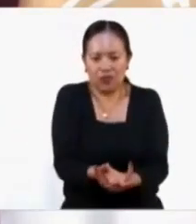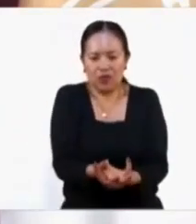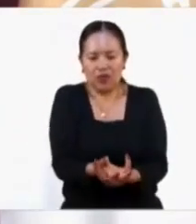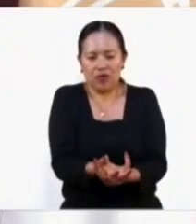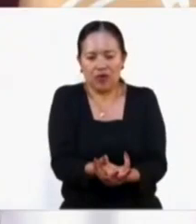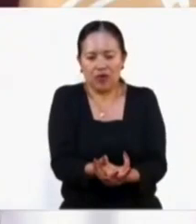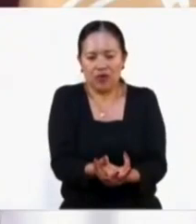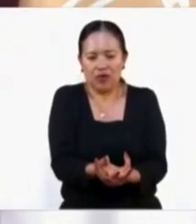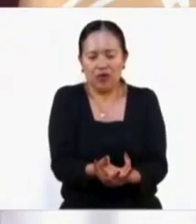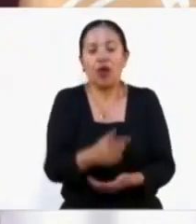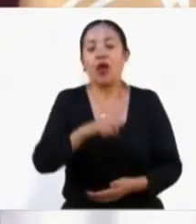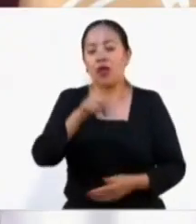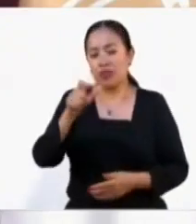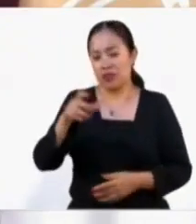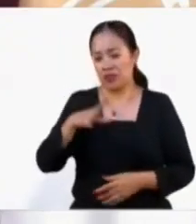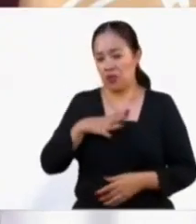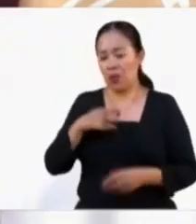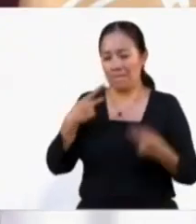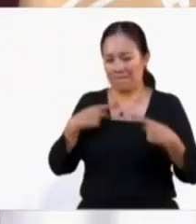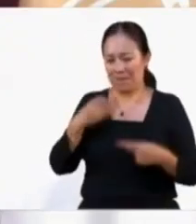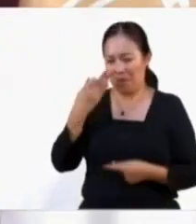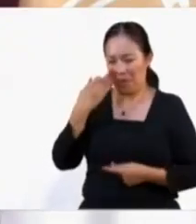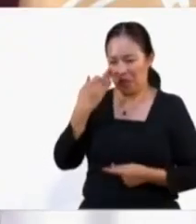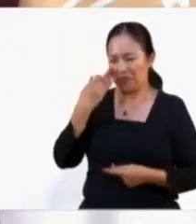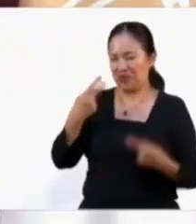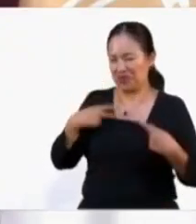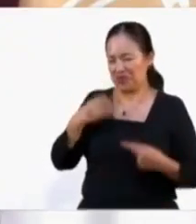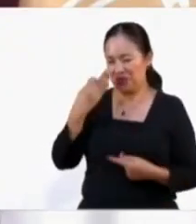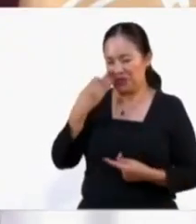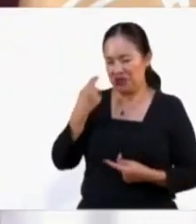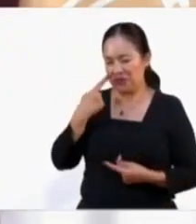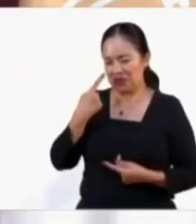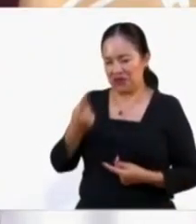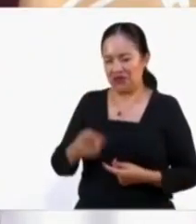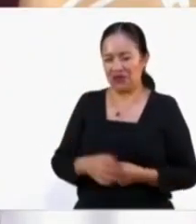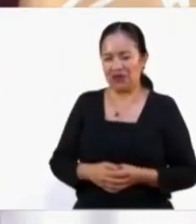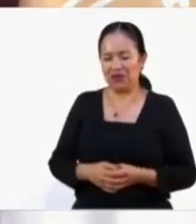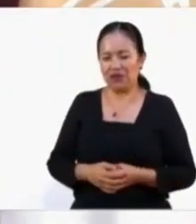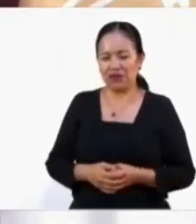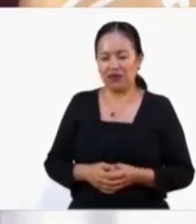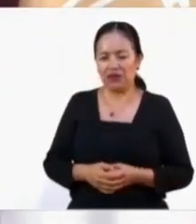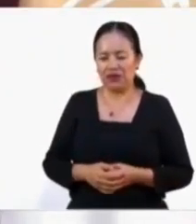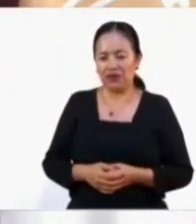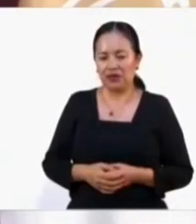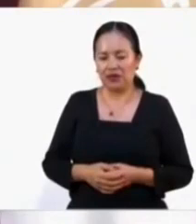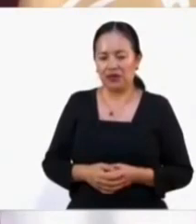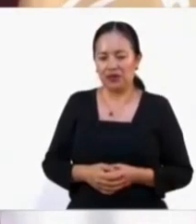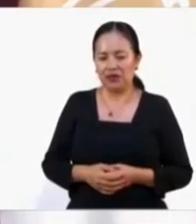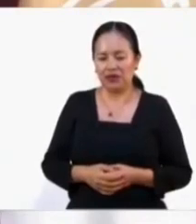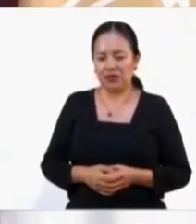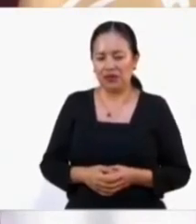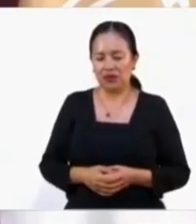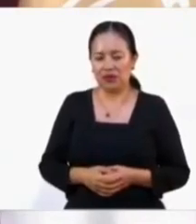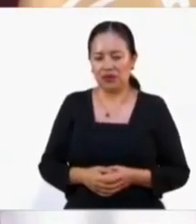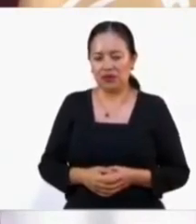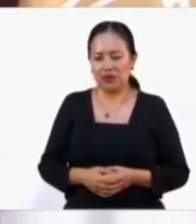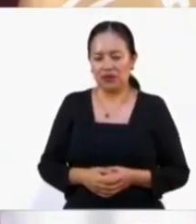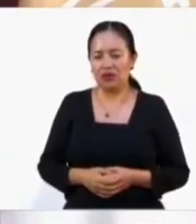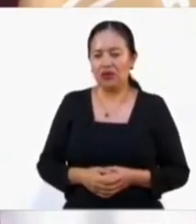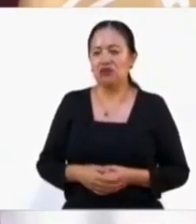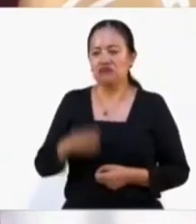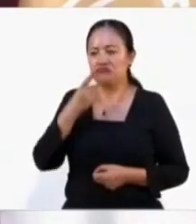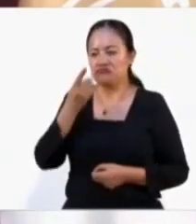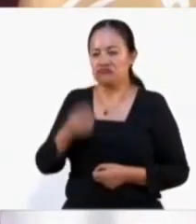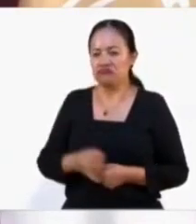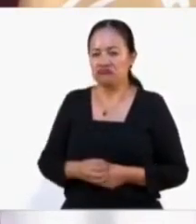Luego tenemos dos testimonios, uno de un testigo que estuvo ahí presente, que en efecto